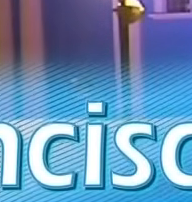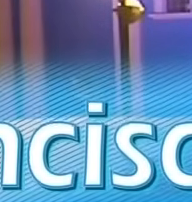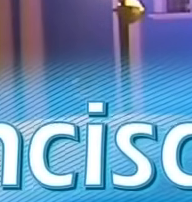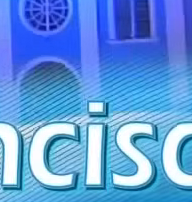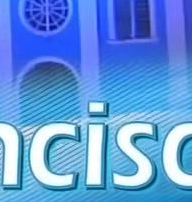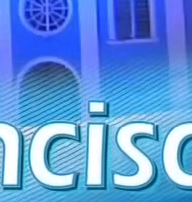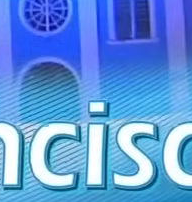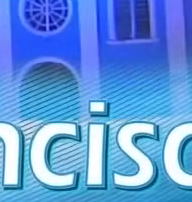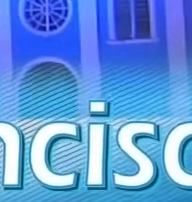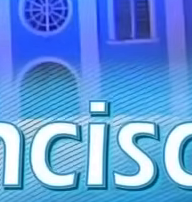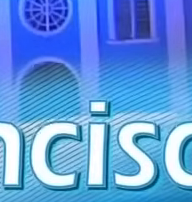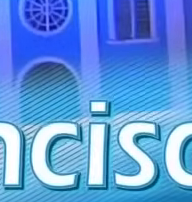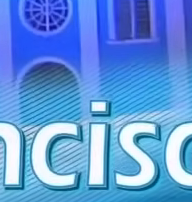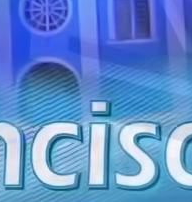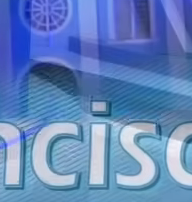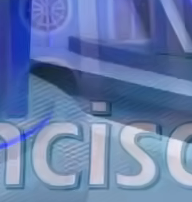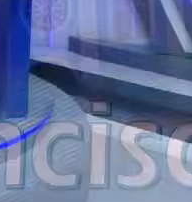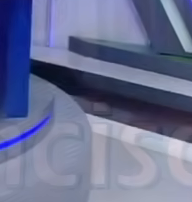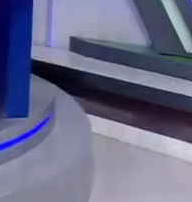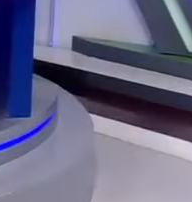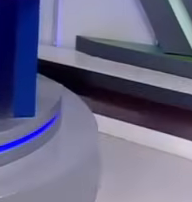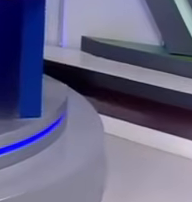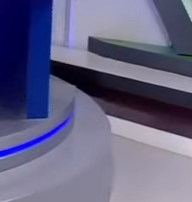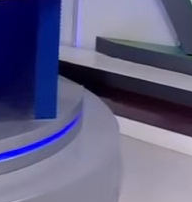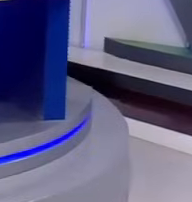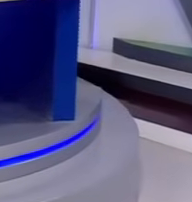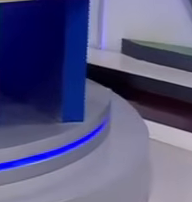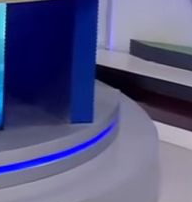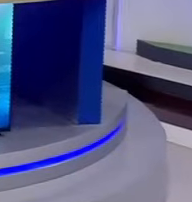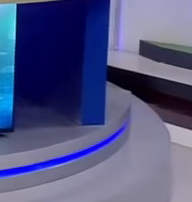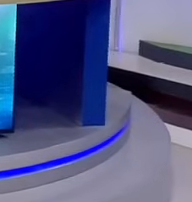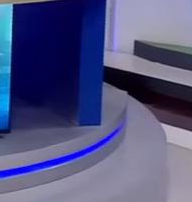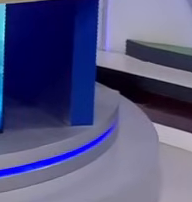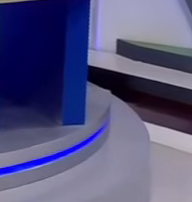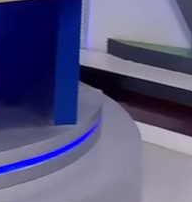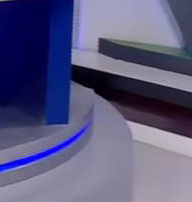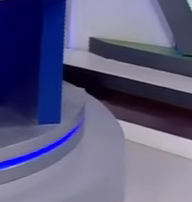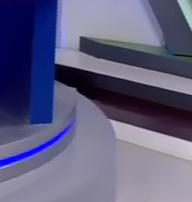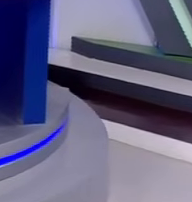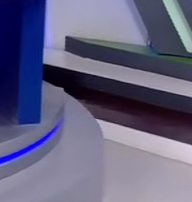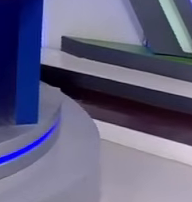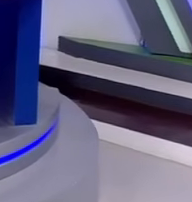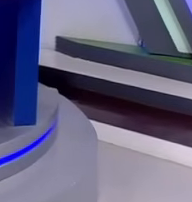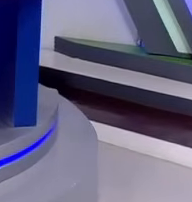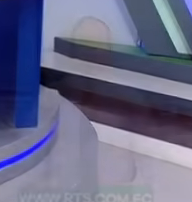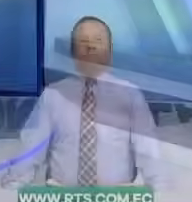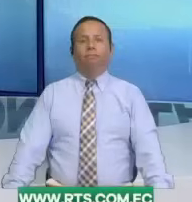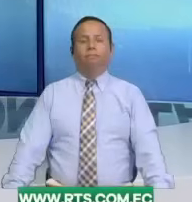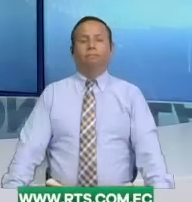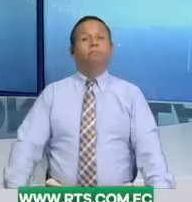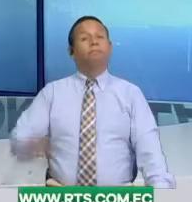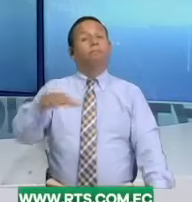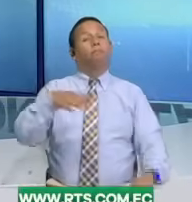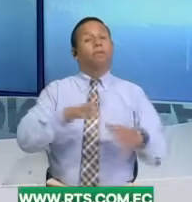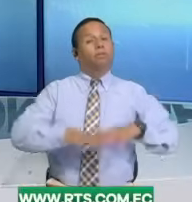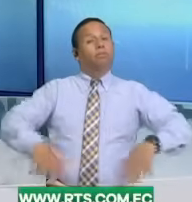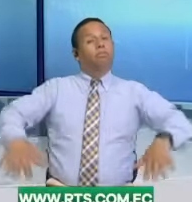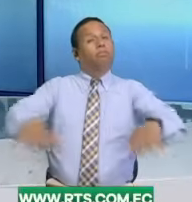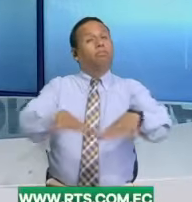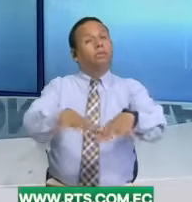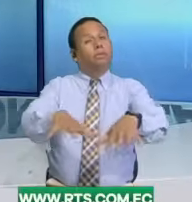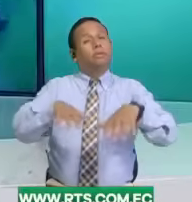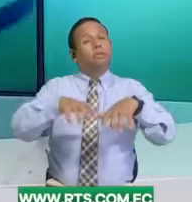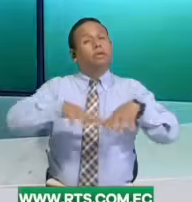sus empeños, nuestro Dios sorbompense. Se inauguró el Salón Nacional de Pintura e Independencia